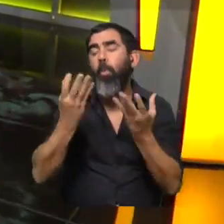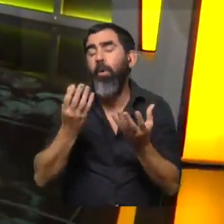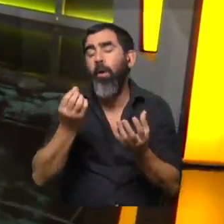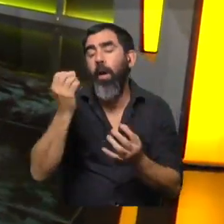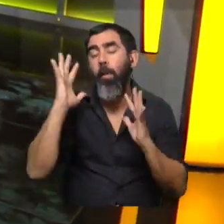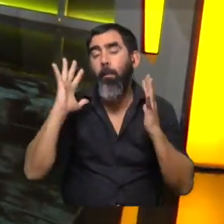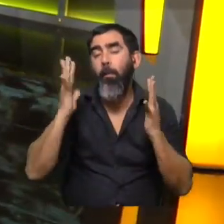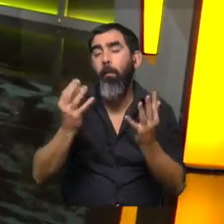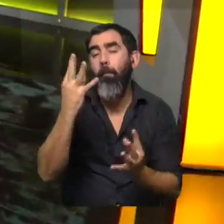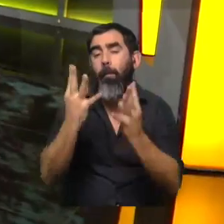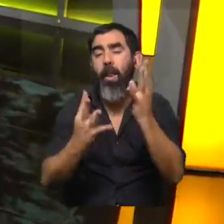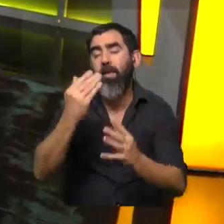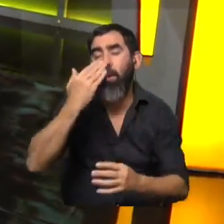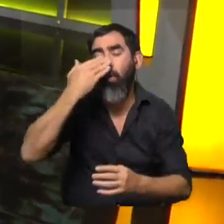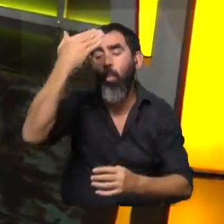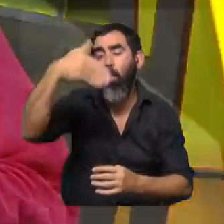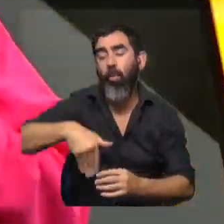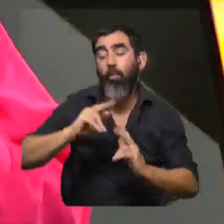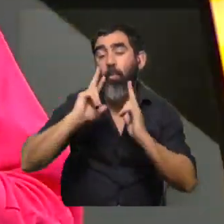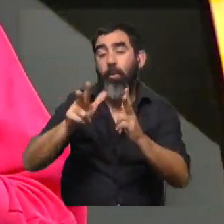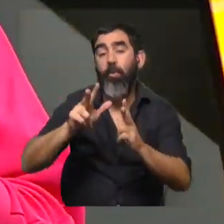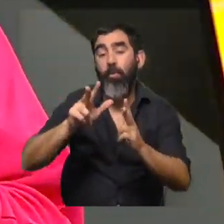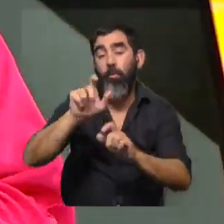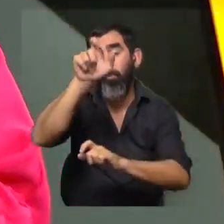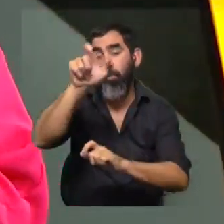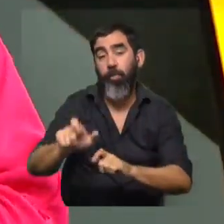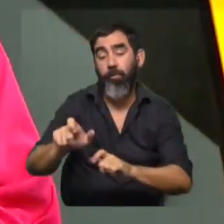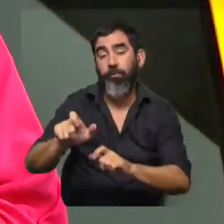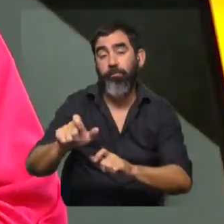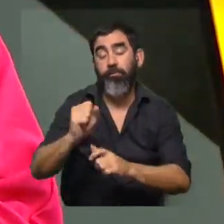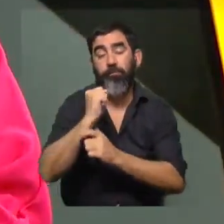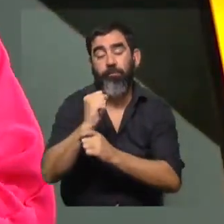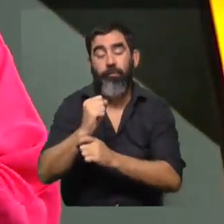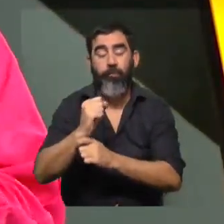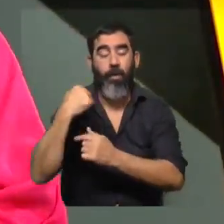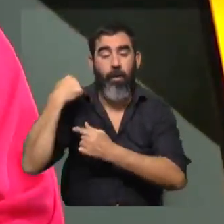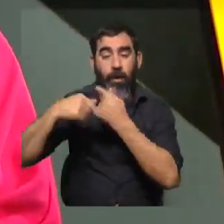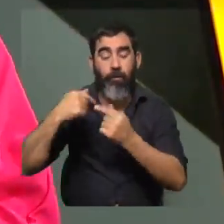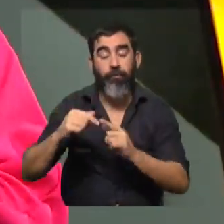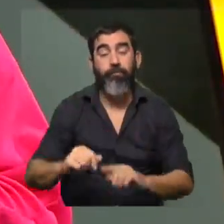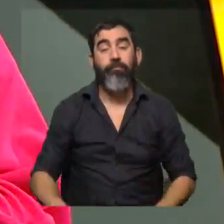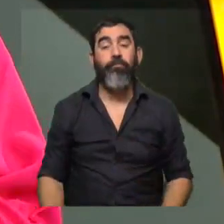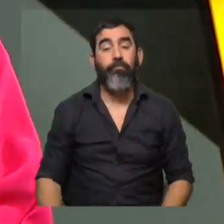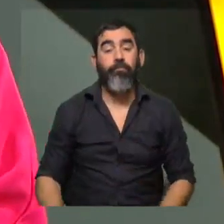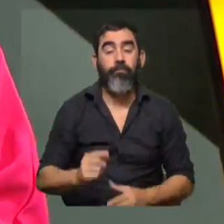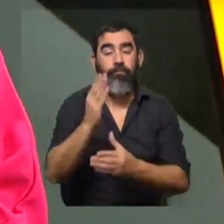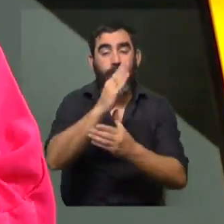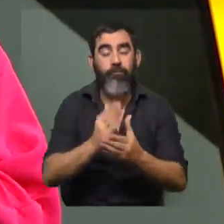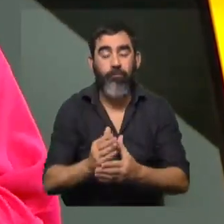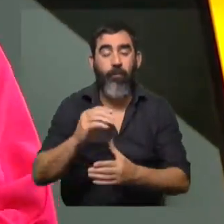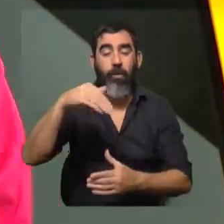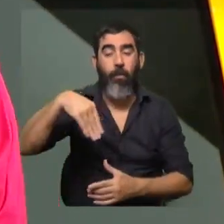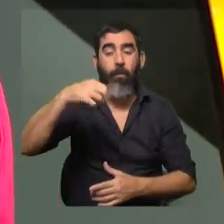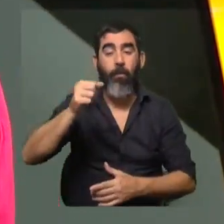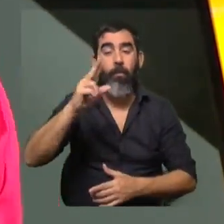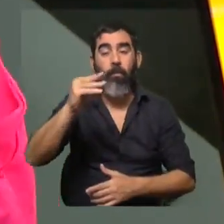plantas están presentes en lo último que dijo El Ciudadano en el famoso clásico, hasta, bueno, poemas de Gabriel García